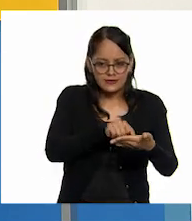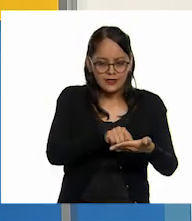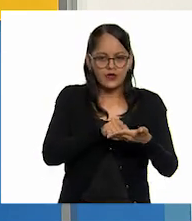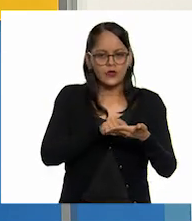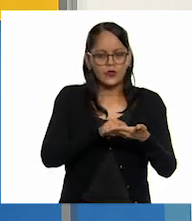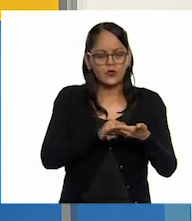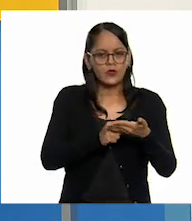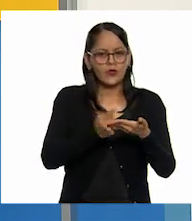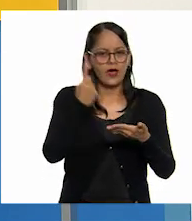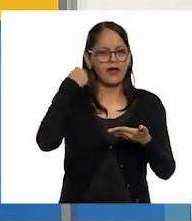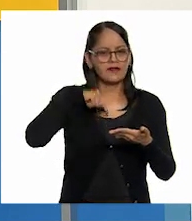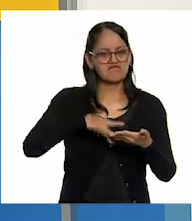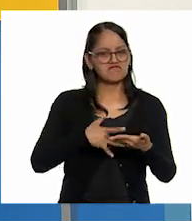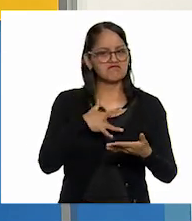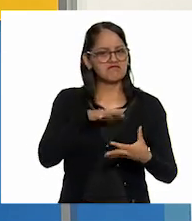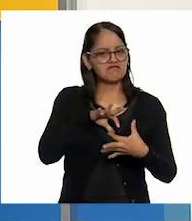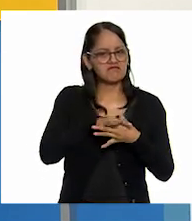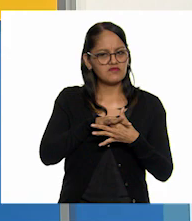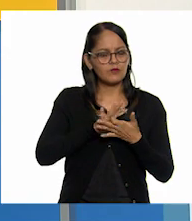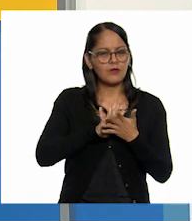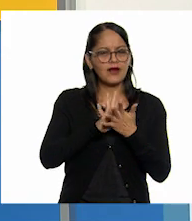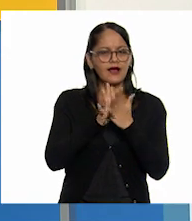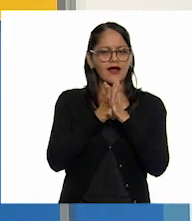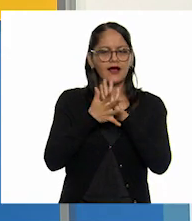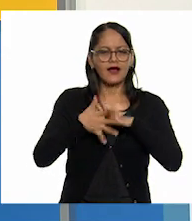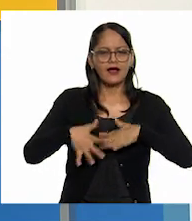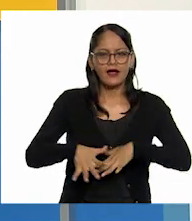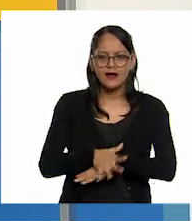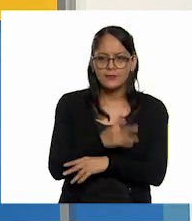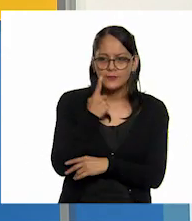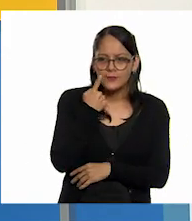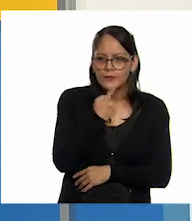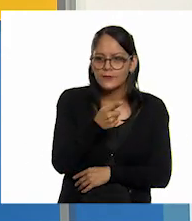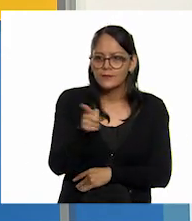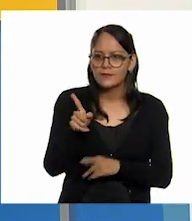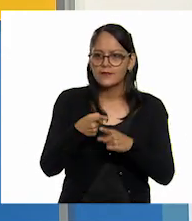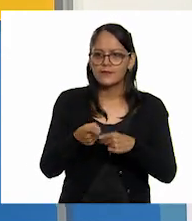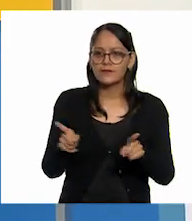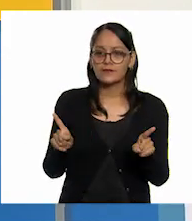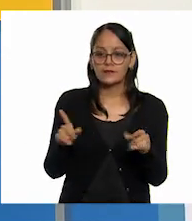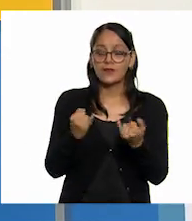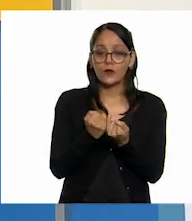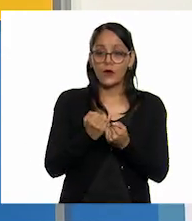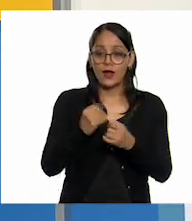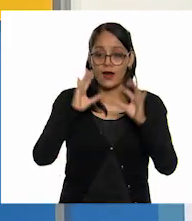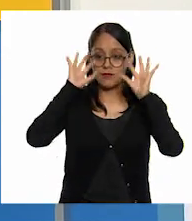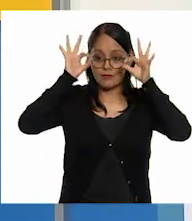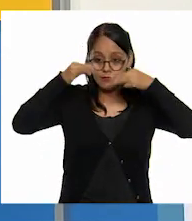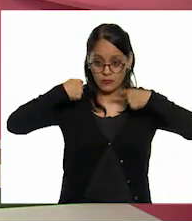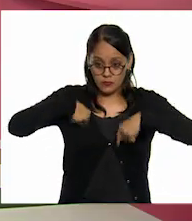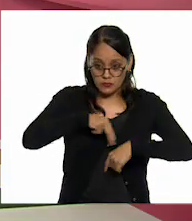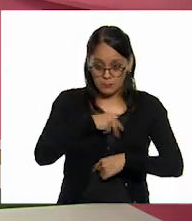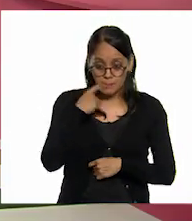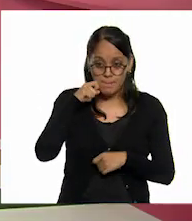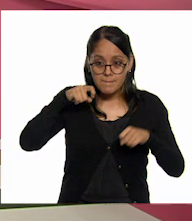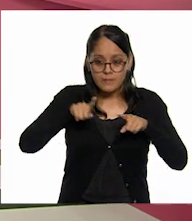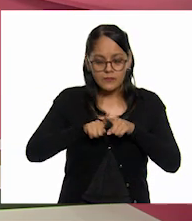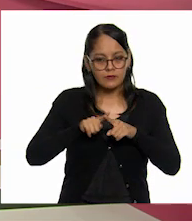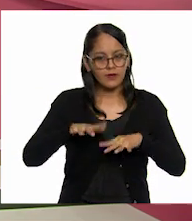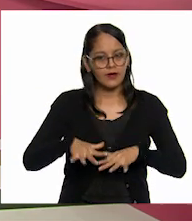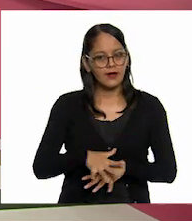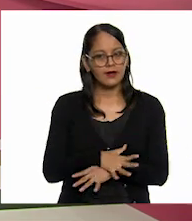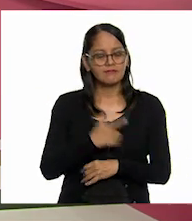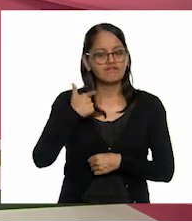Nos transforman, nos hacen ver el mundo de forma distinta, nos hacen vernos a nosotros mismos de forma distinta.